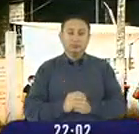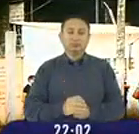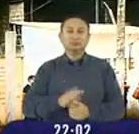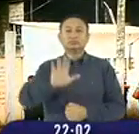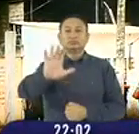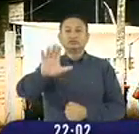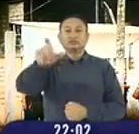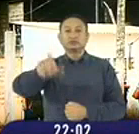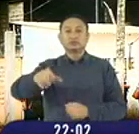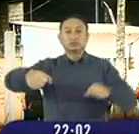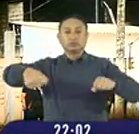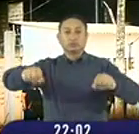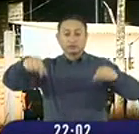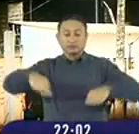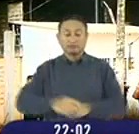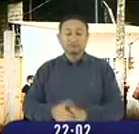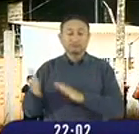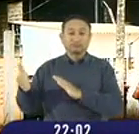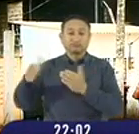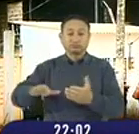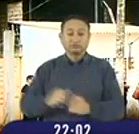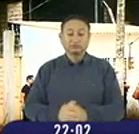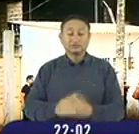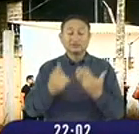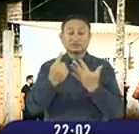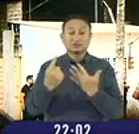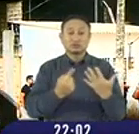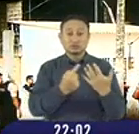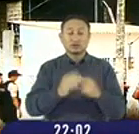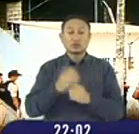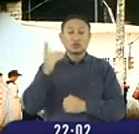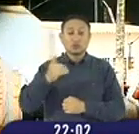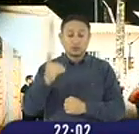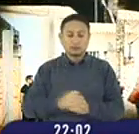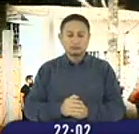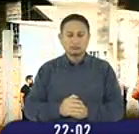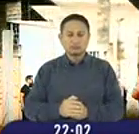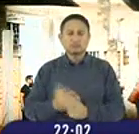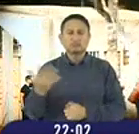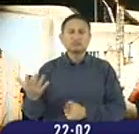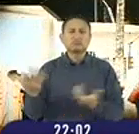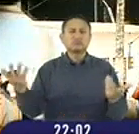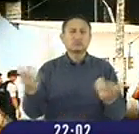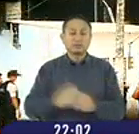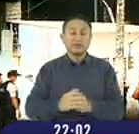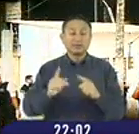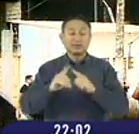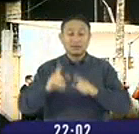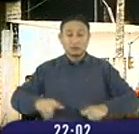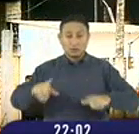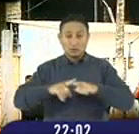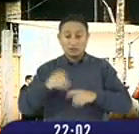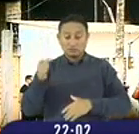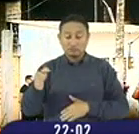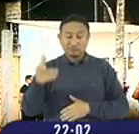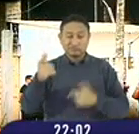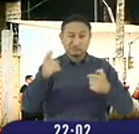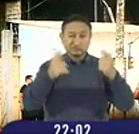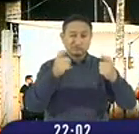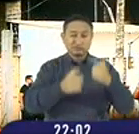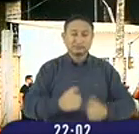5 motorizados fueron asesinados en menos de 6 horas en Durán. Los crímenes se registraron en diferentes sectores de este